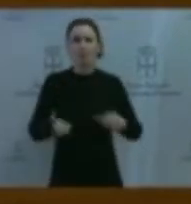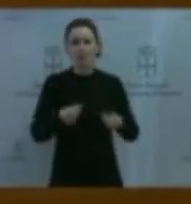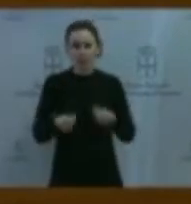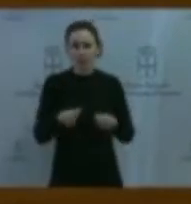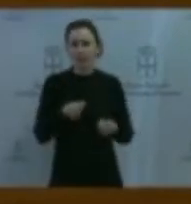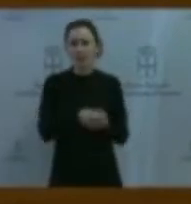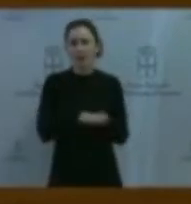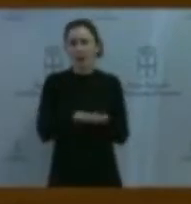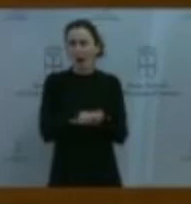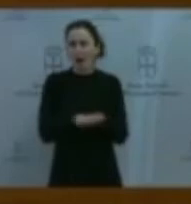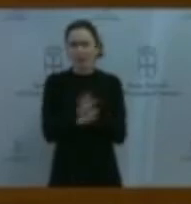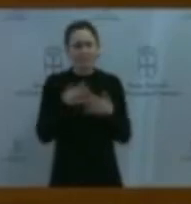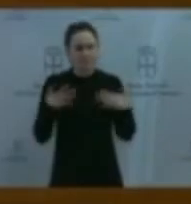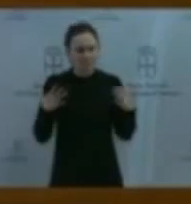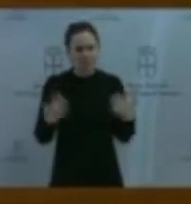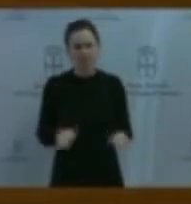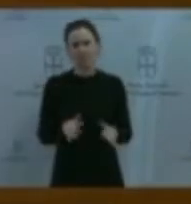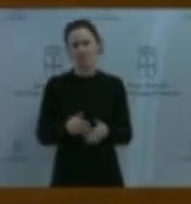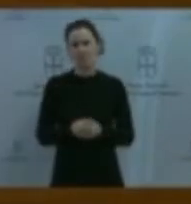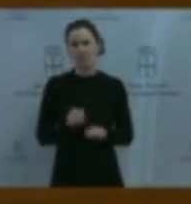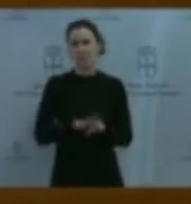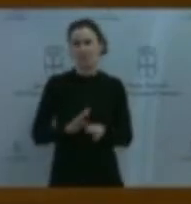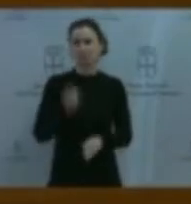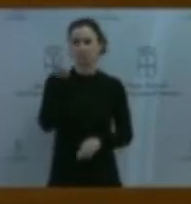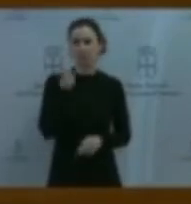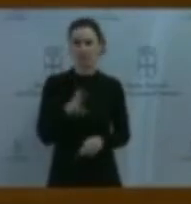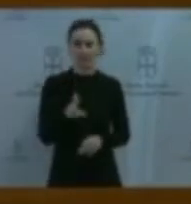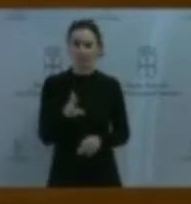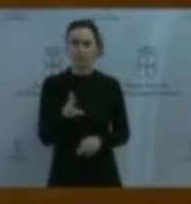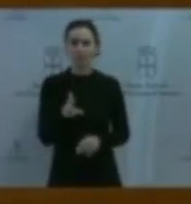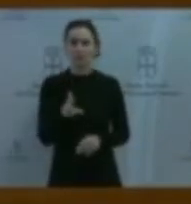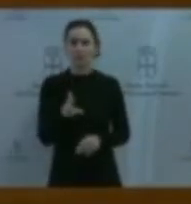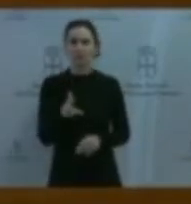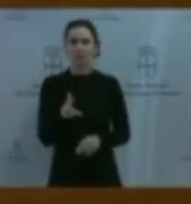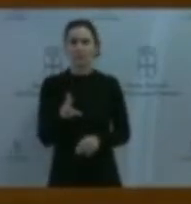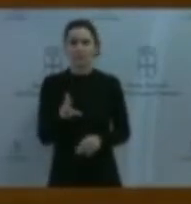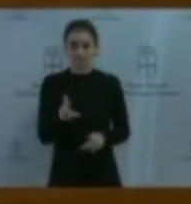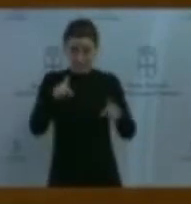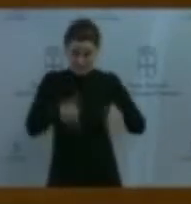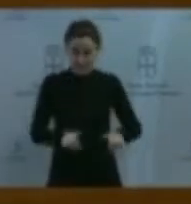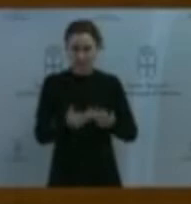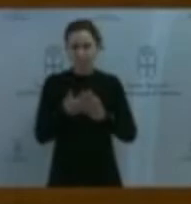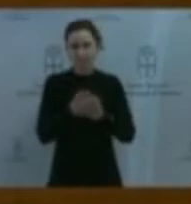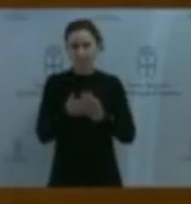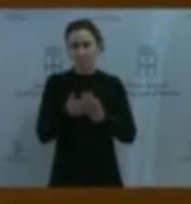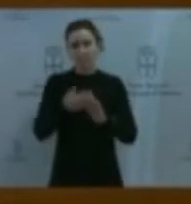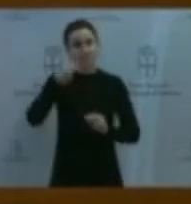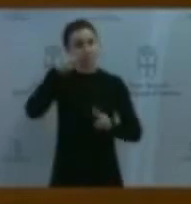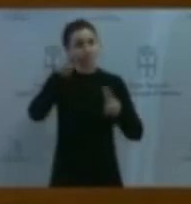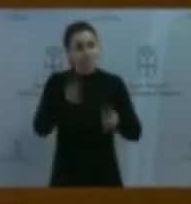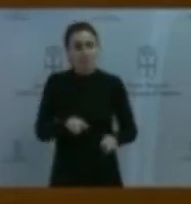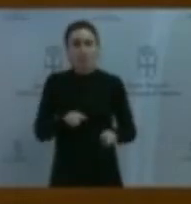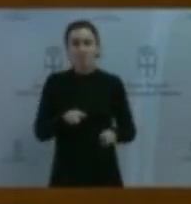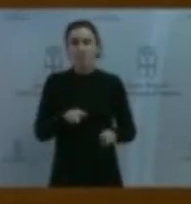conseguir este derecho irrenunciable. Y además, si voy a decirlo aquí, reconocemos que es más aplaudible y tiene más